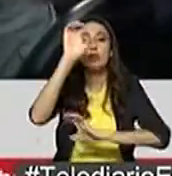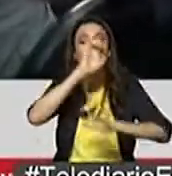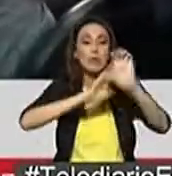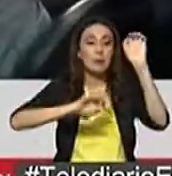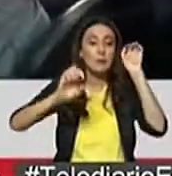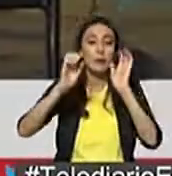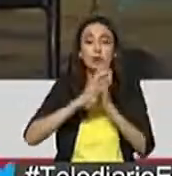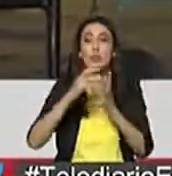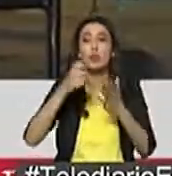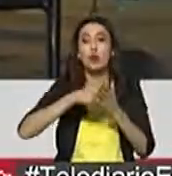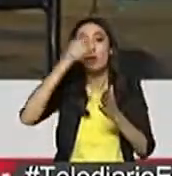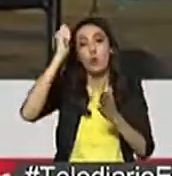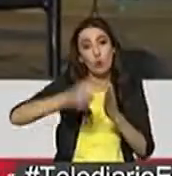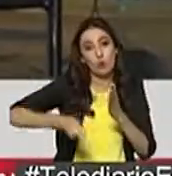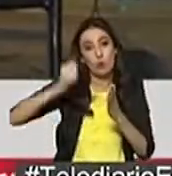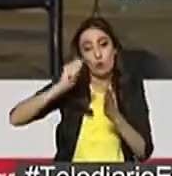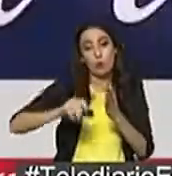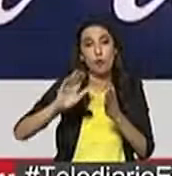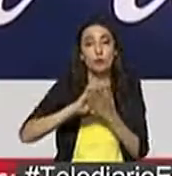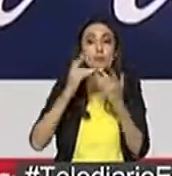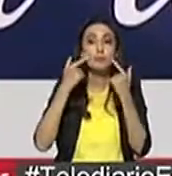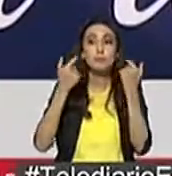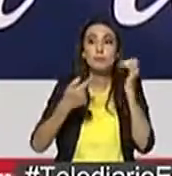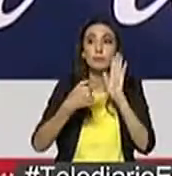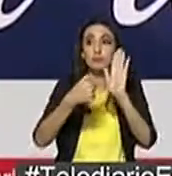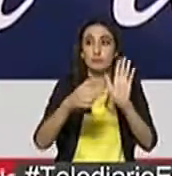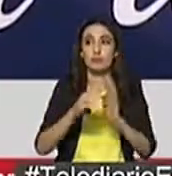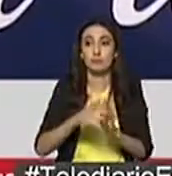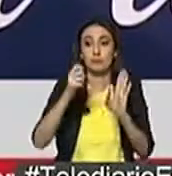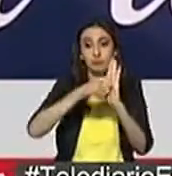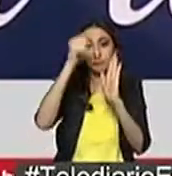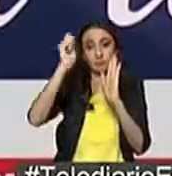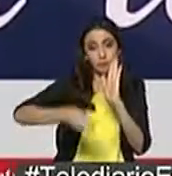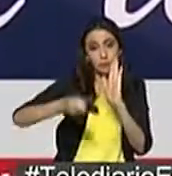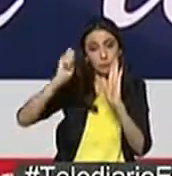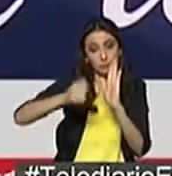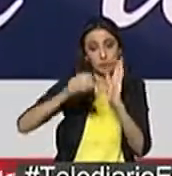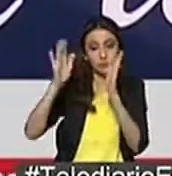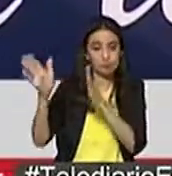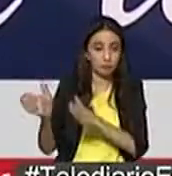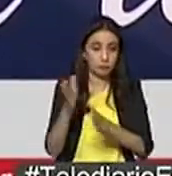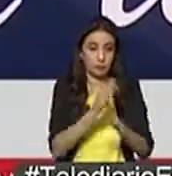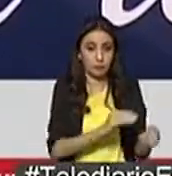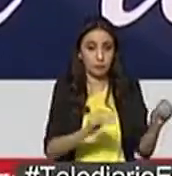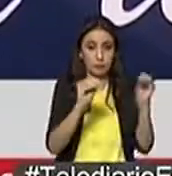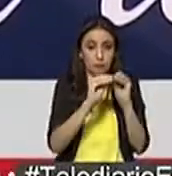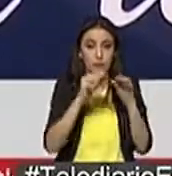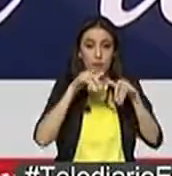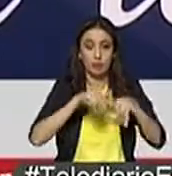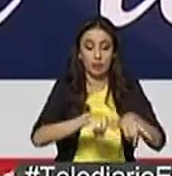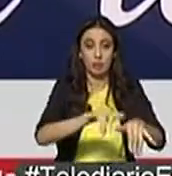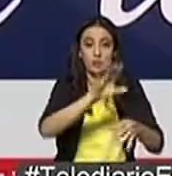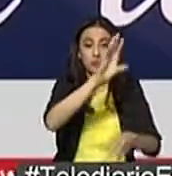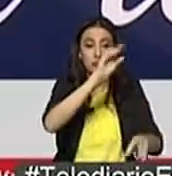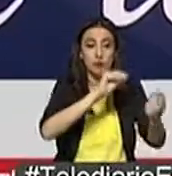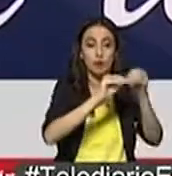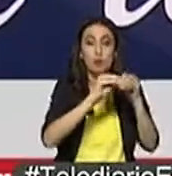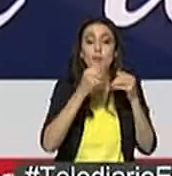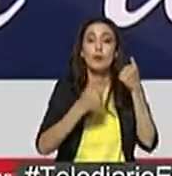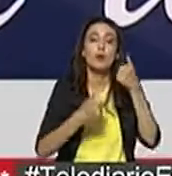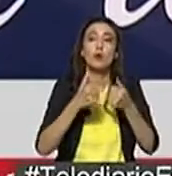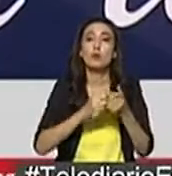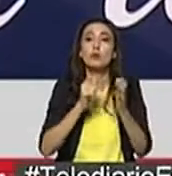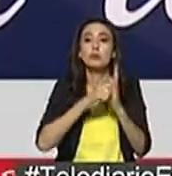jueces temporales, ocuparán sus despachos. Los conjueces temporales serán seleccionados de